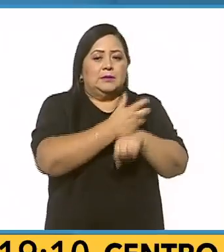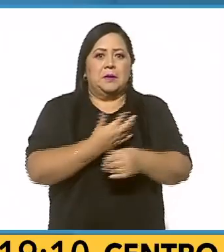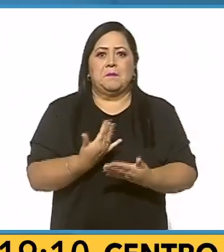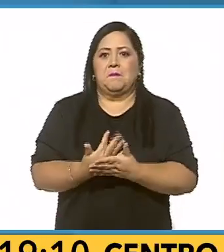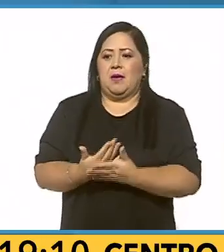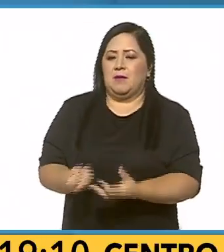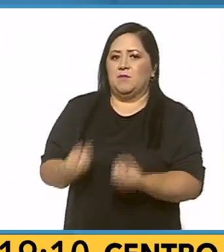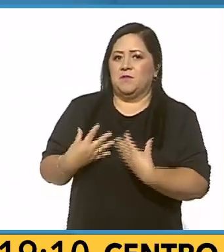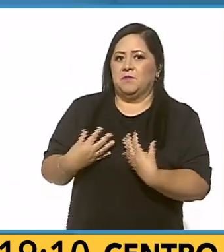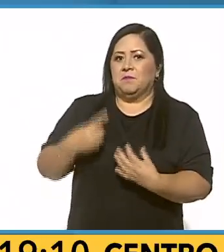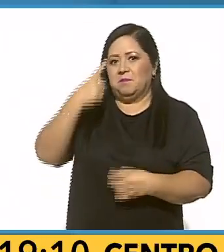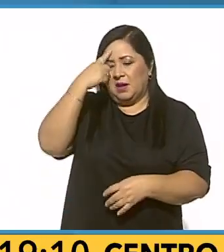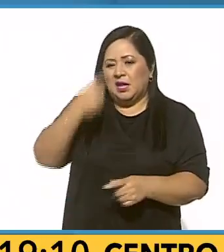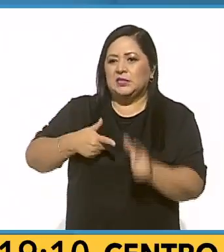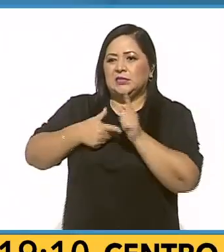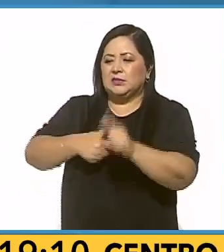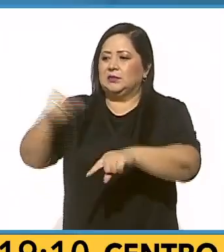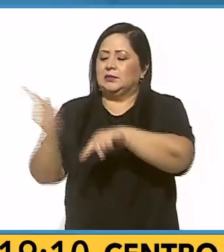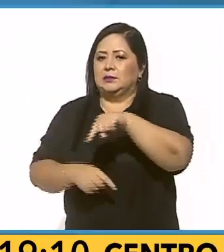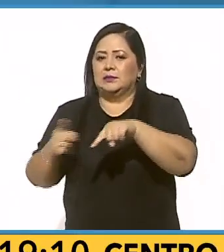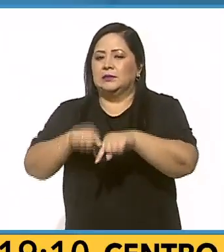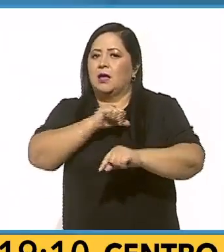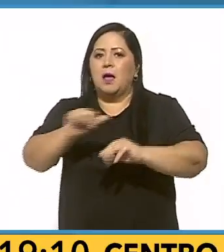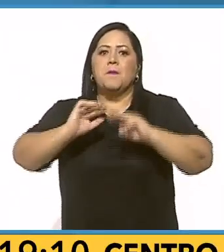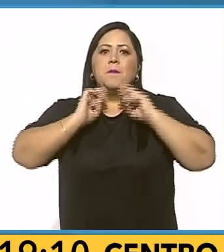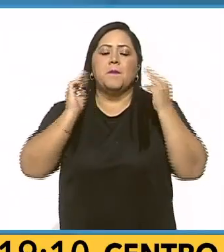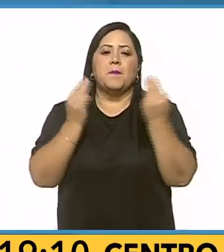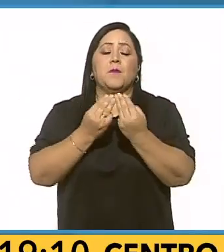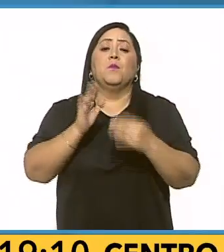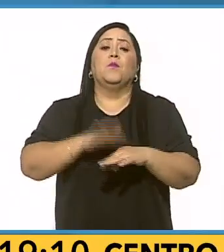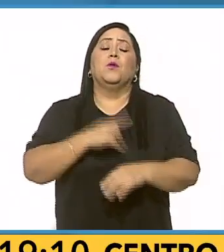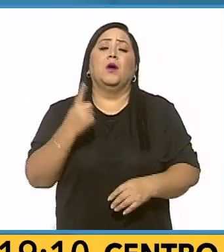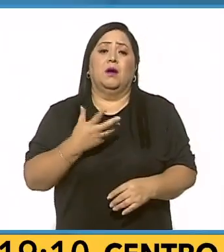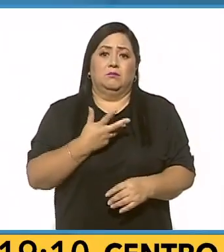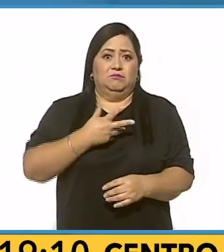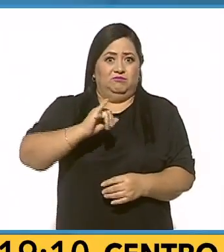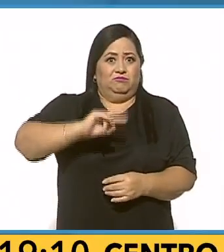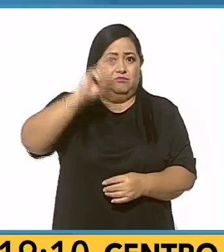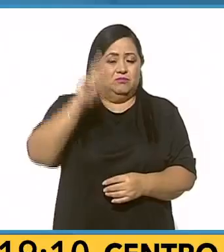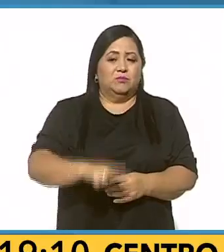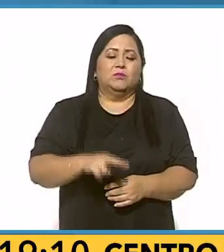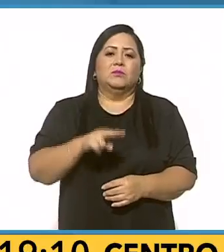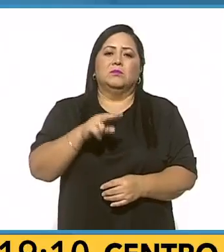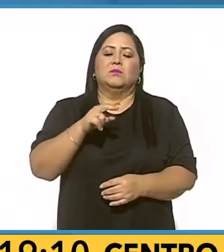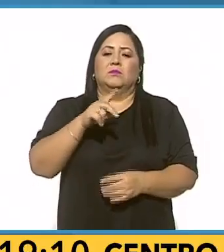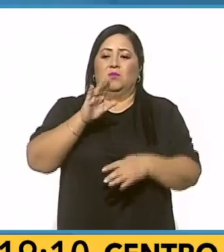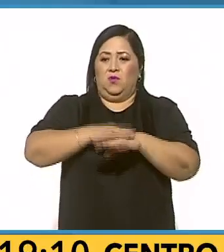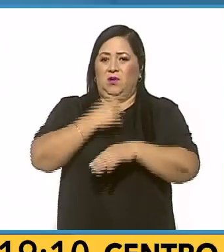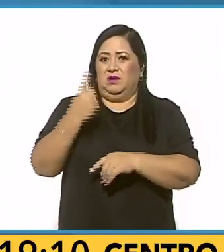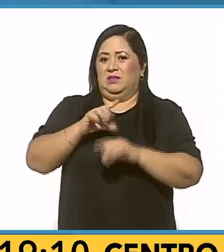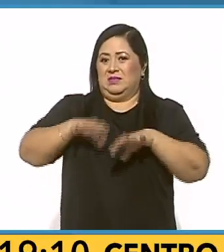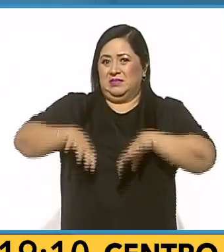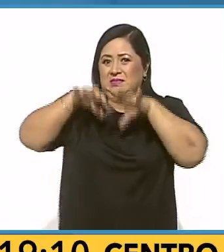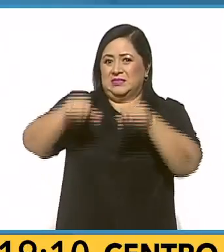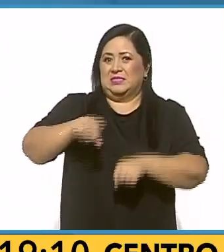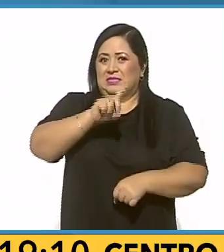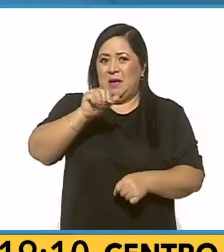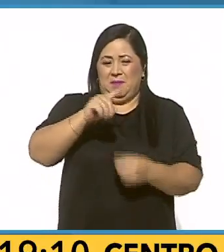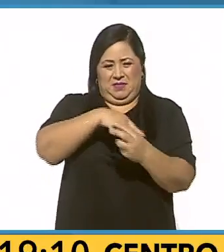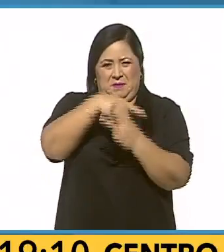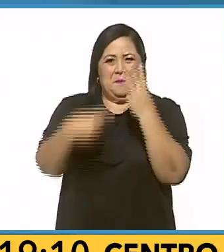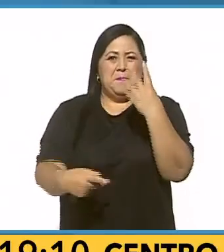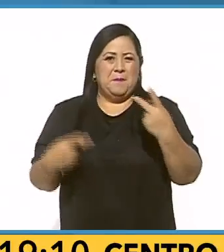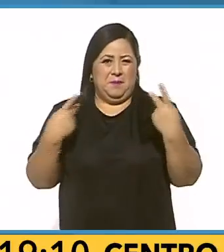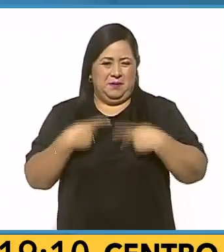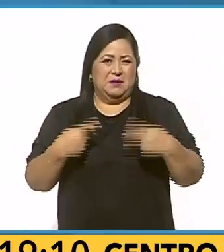Unidos a seguir golpeando estos crímenes, a estos criminales, porque hay una realidad y es que pese a la detención del Mayo, de Caro